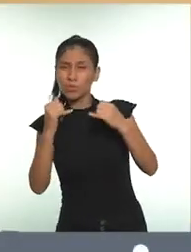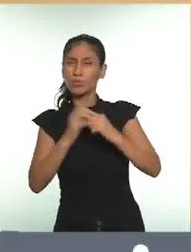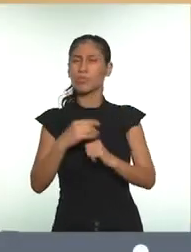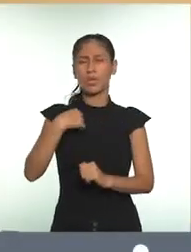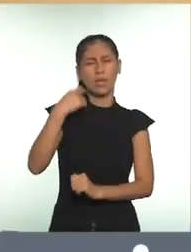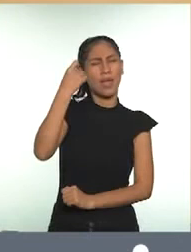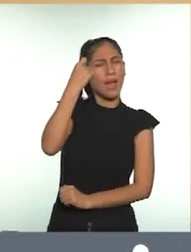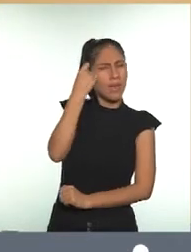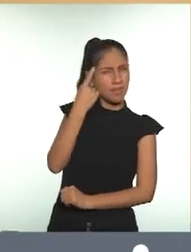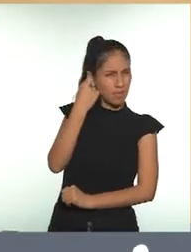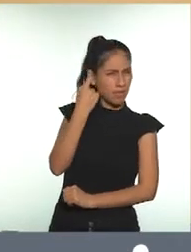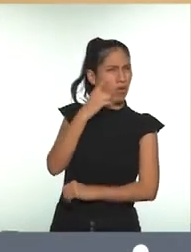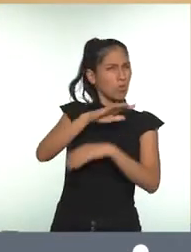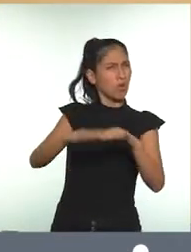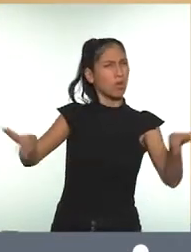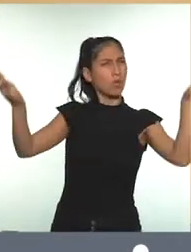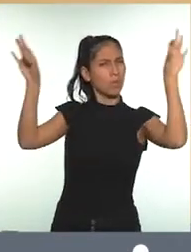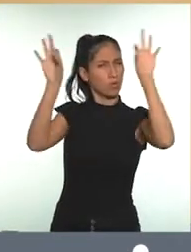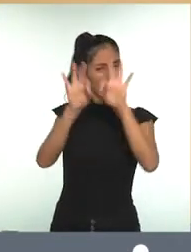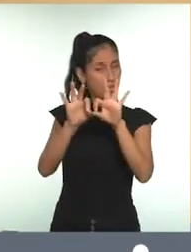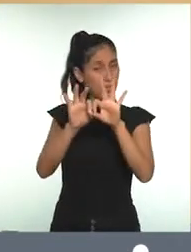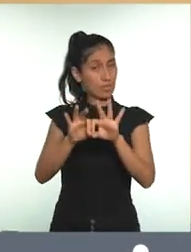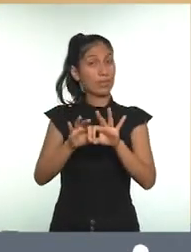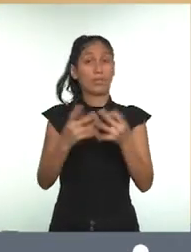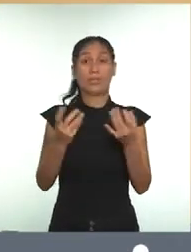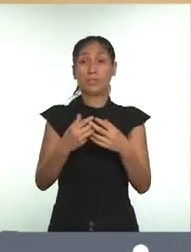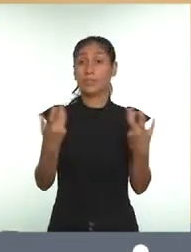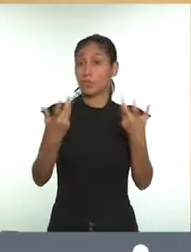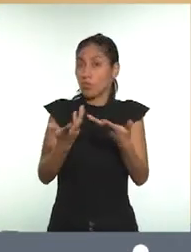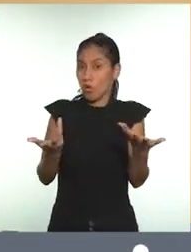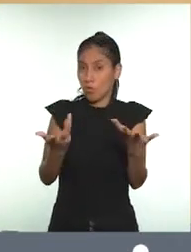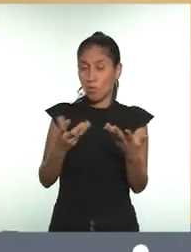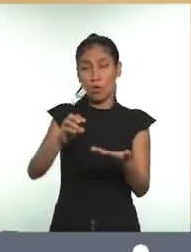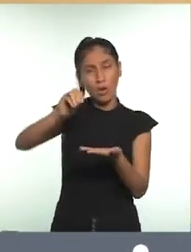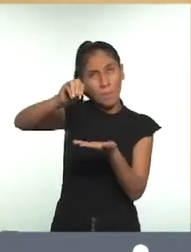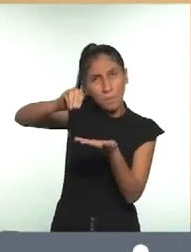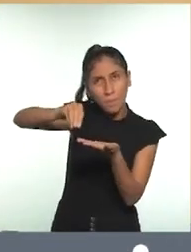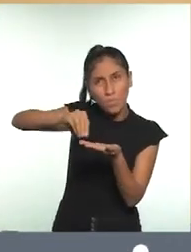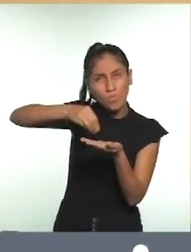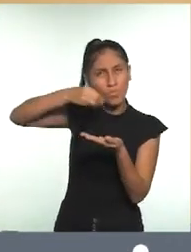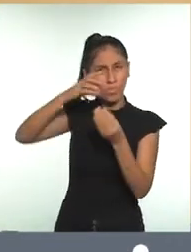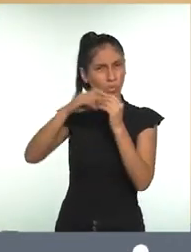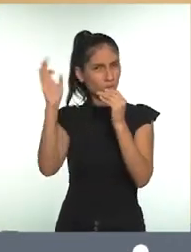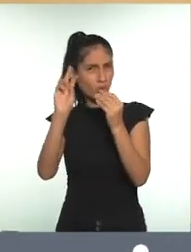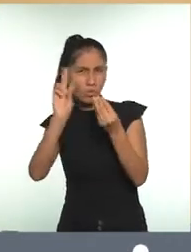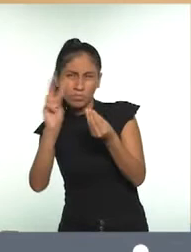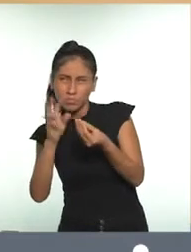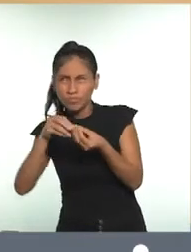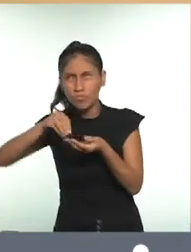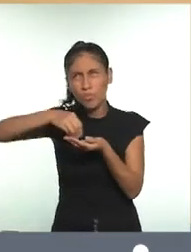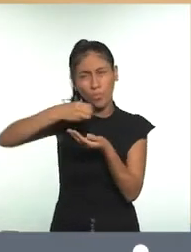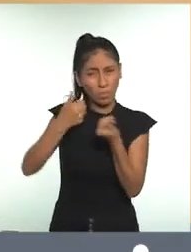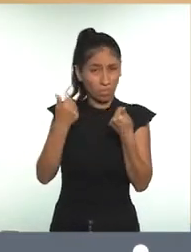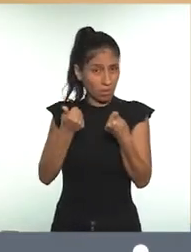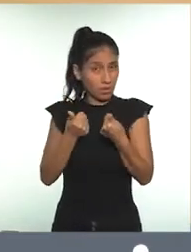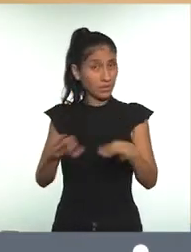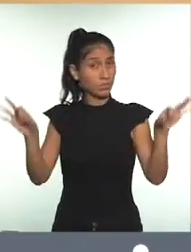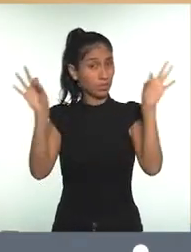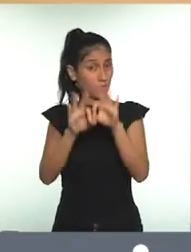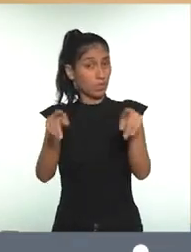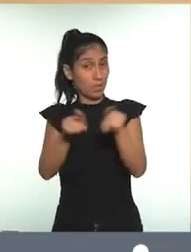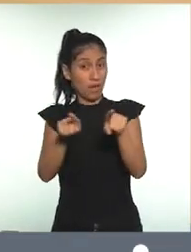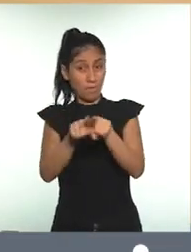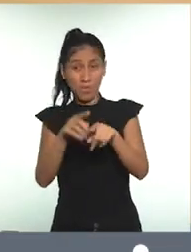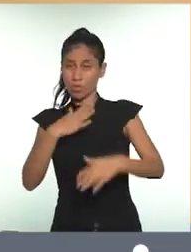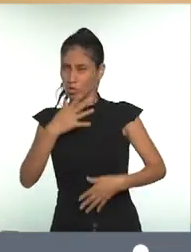información me quedó claro lo importante que es tener una buena relación con la nutrición y que si bien las medidas son